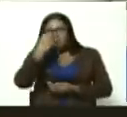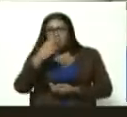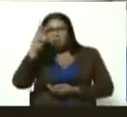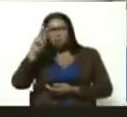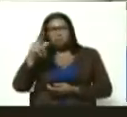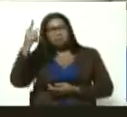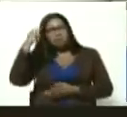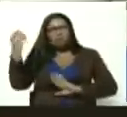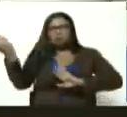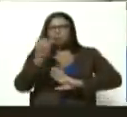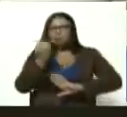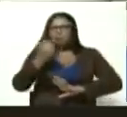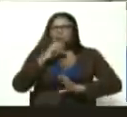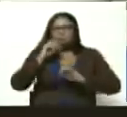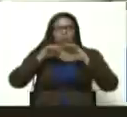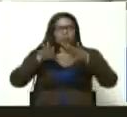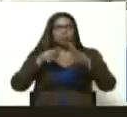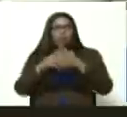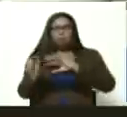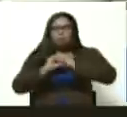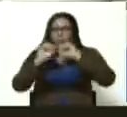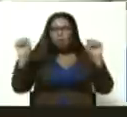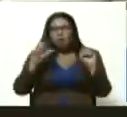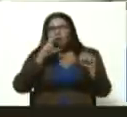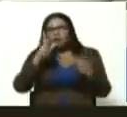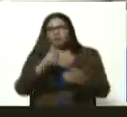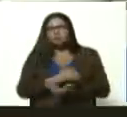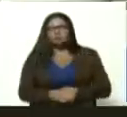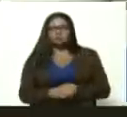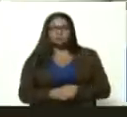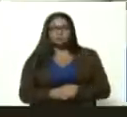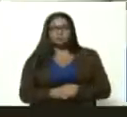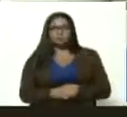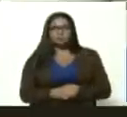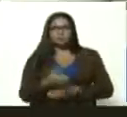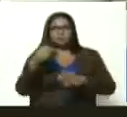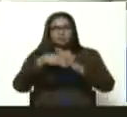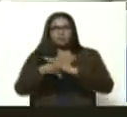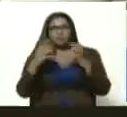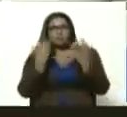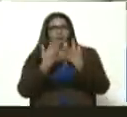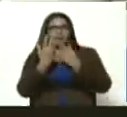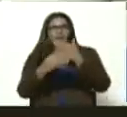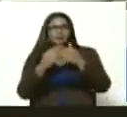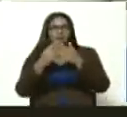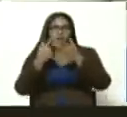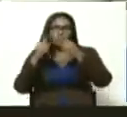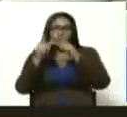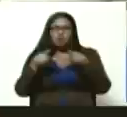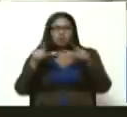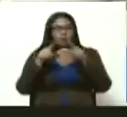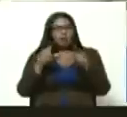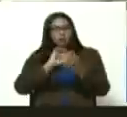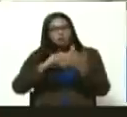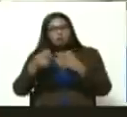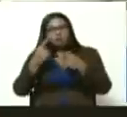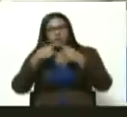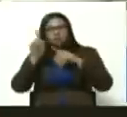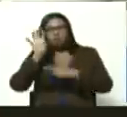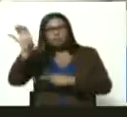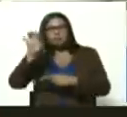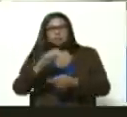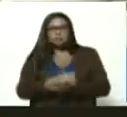días invasiones bomba metidos en guerra creando guerras en otros contra otros países en otros